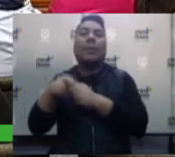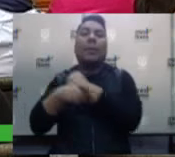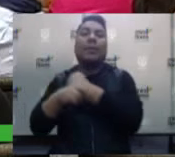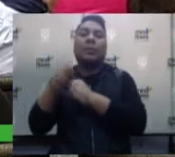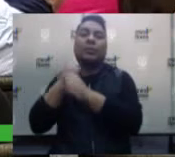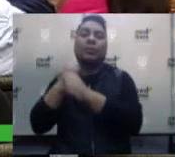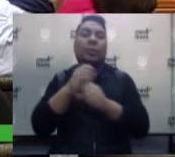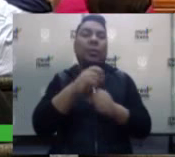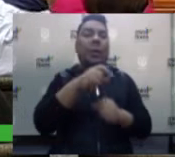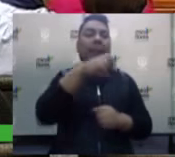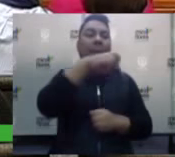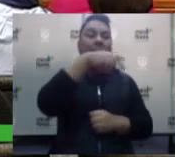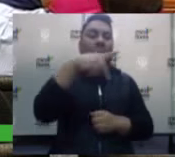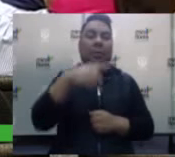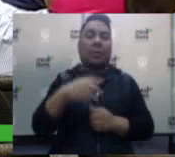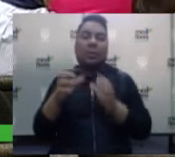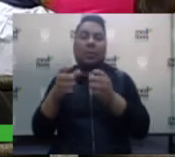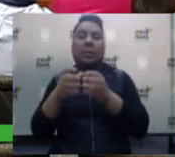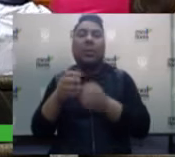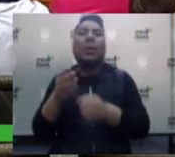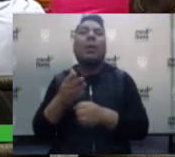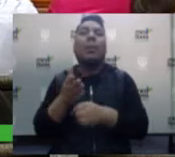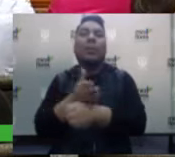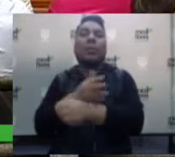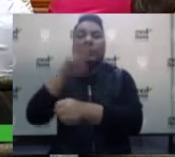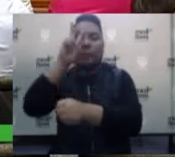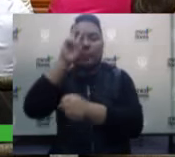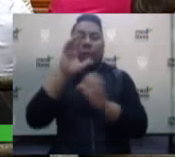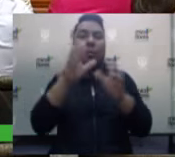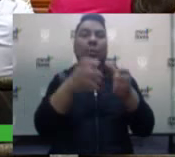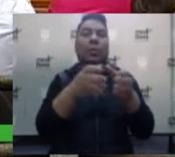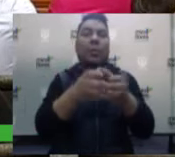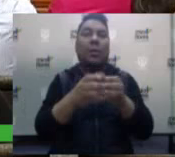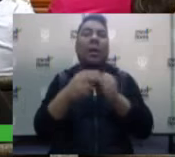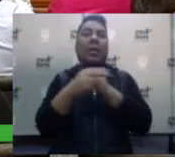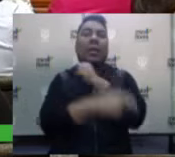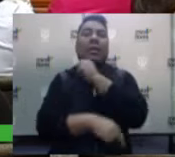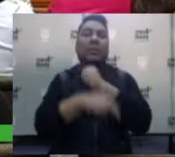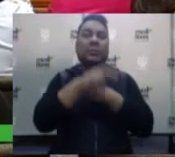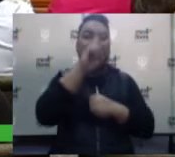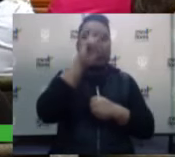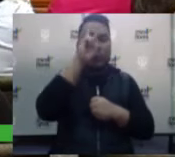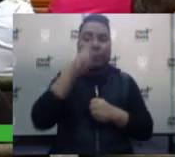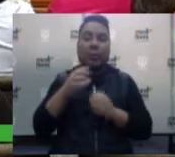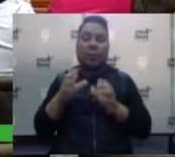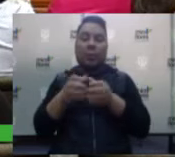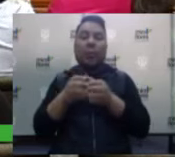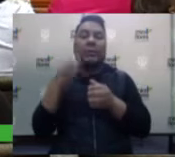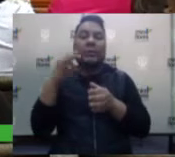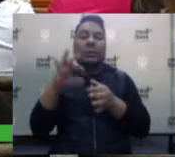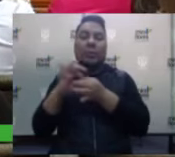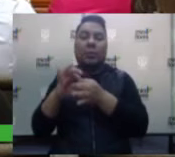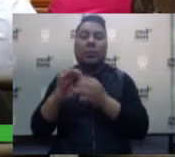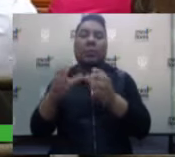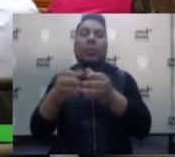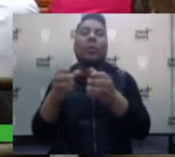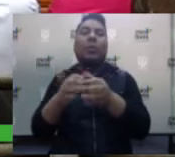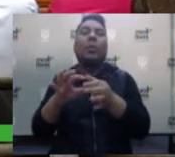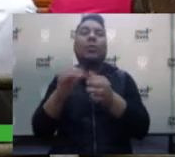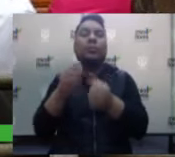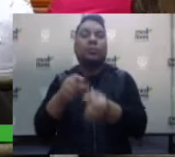Peruanos por el Cambio, Podemos por el Progreso del Perú, Restauración Nacional, Siempre Unidos, Solidaridad